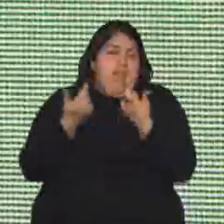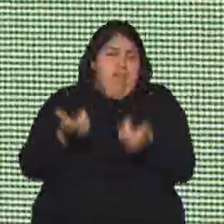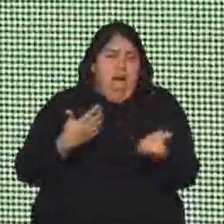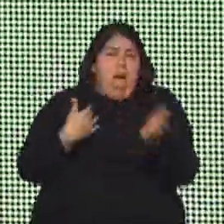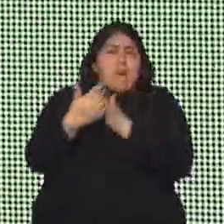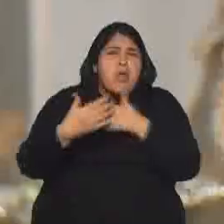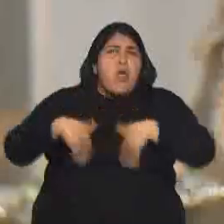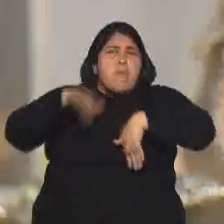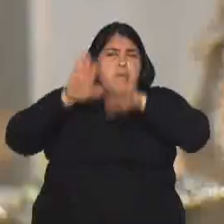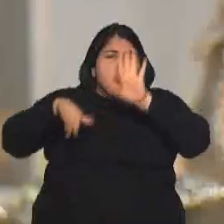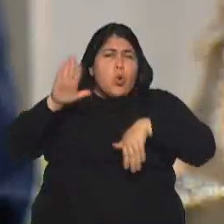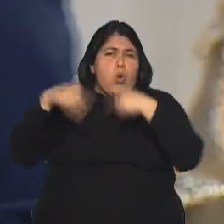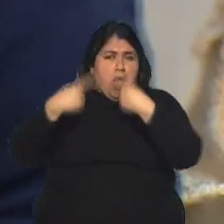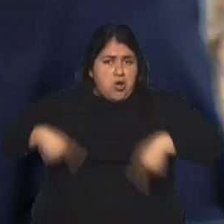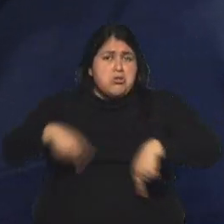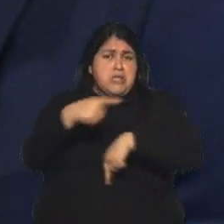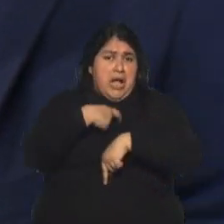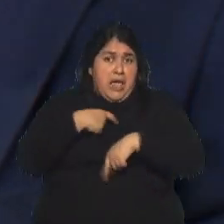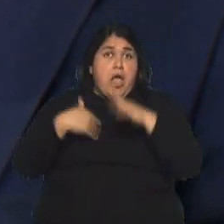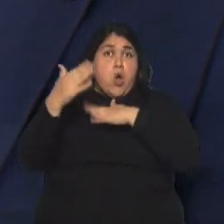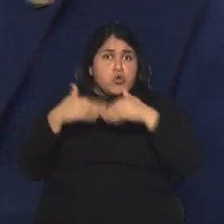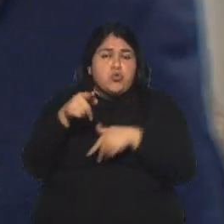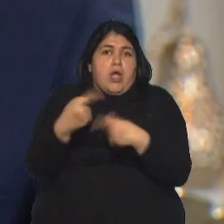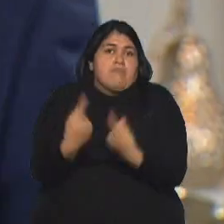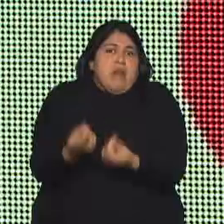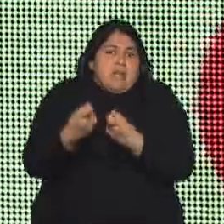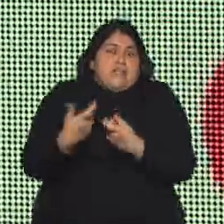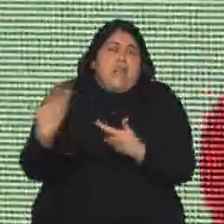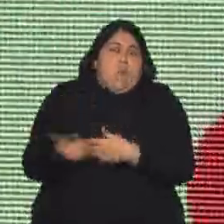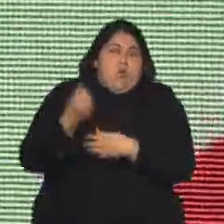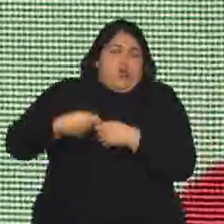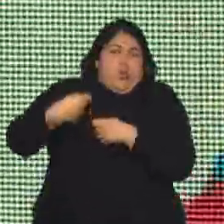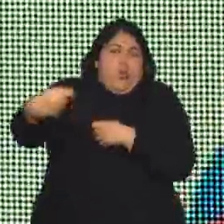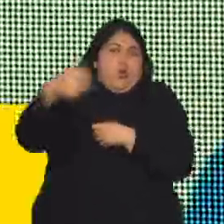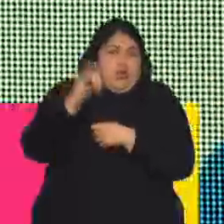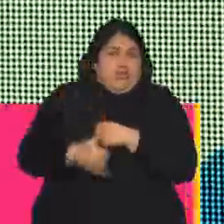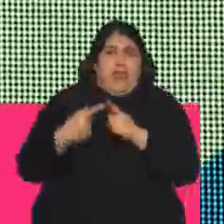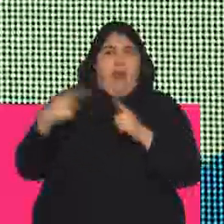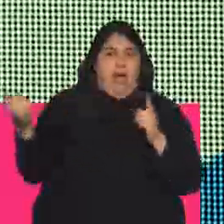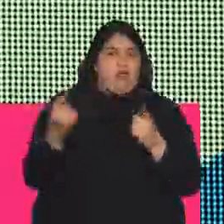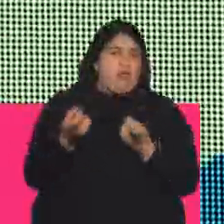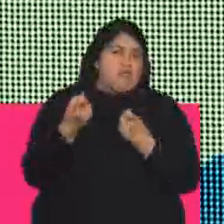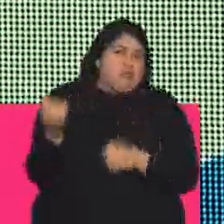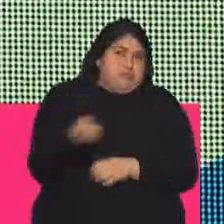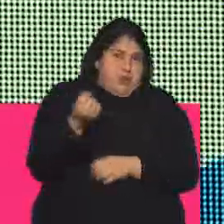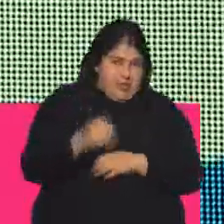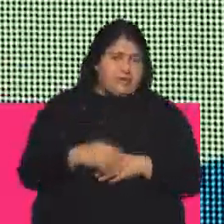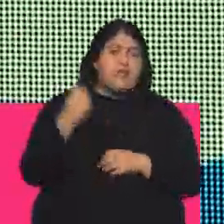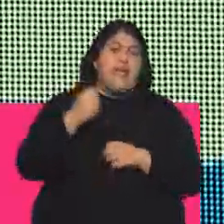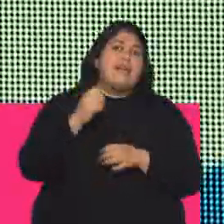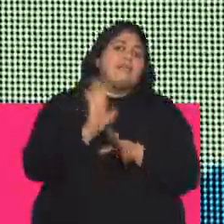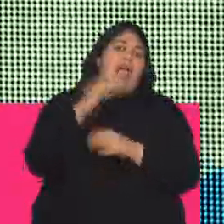pintura... El que tiene que arreglar su casa o el que tiene que construir tiene una oportunidad. Sí, y se dinamiza muchísimo la economía. Claro.